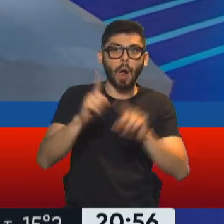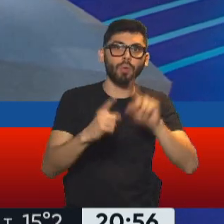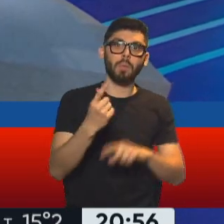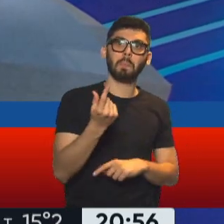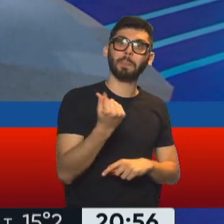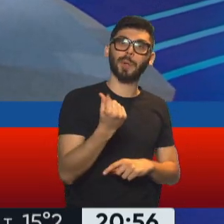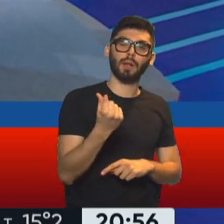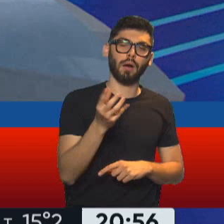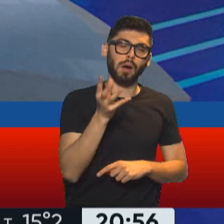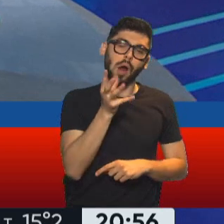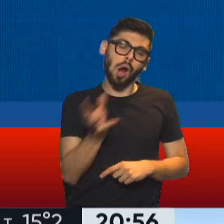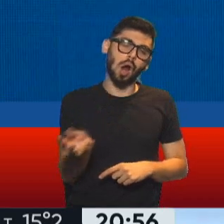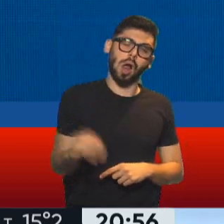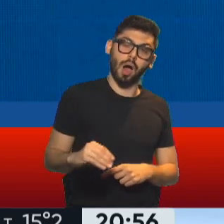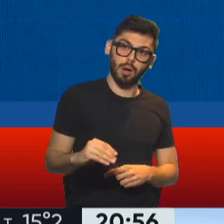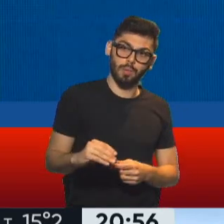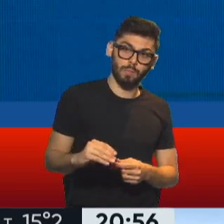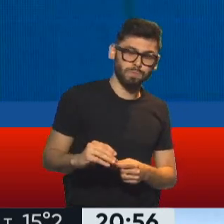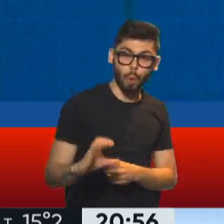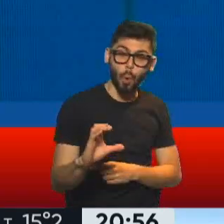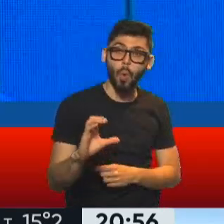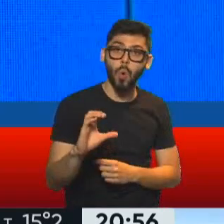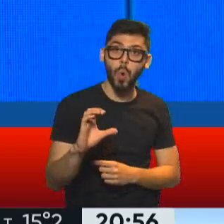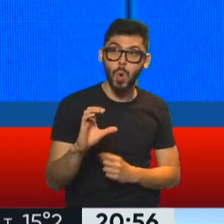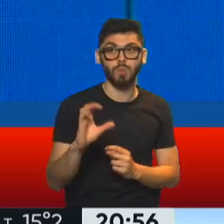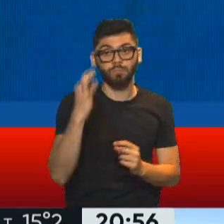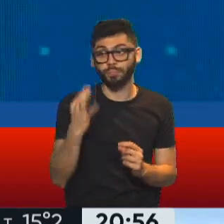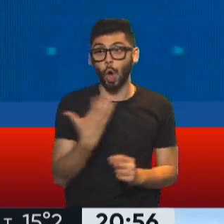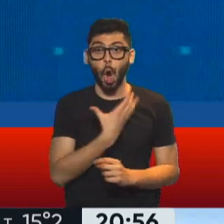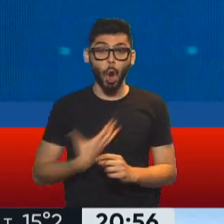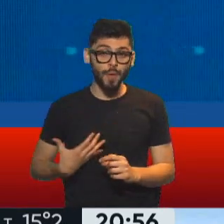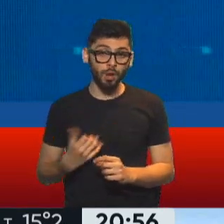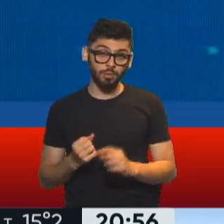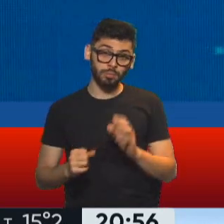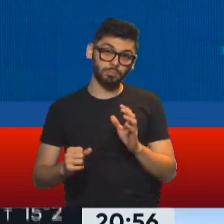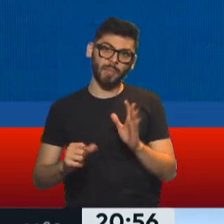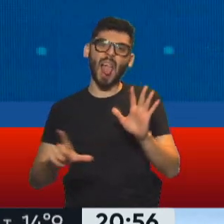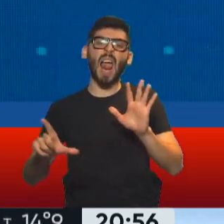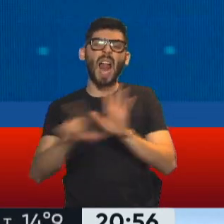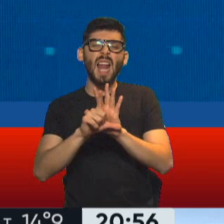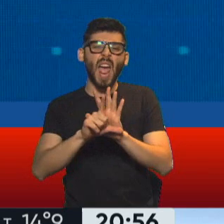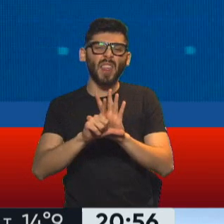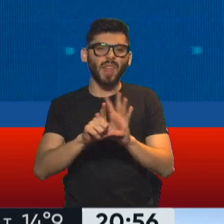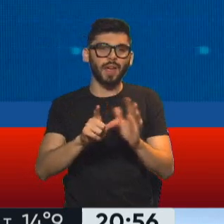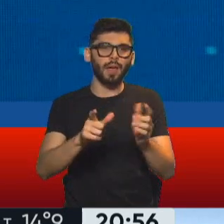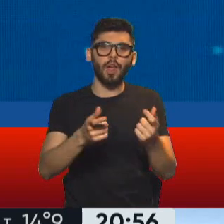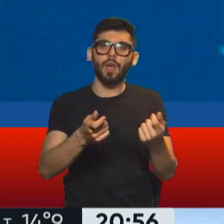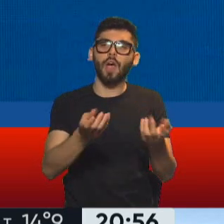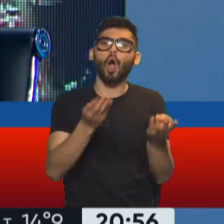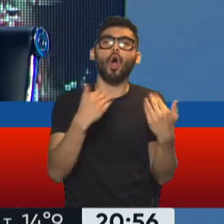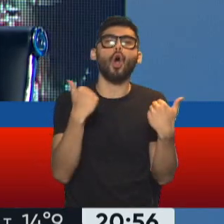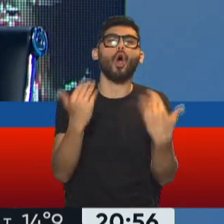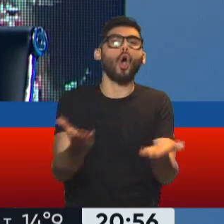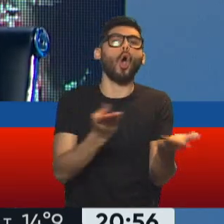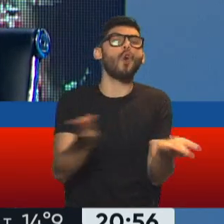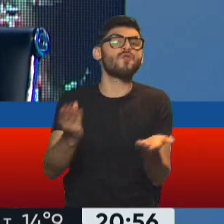precios e incluso desde el gobierno implementaron la ley de abastecimiento, ¿no? Diciembre creo que fue esto, noviembre, sí,